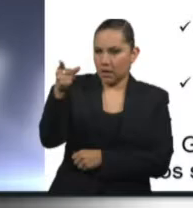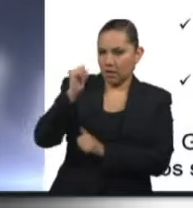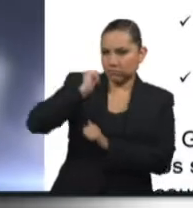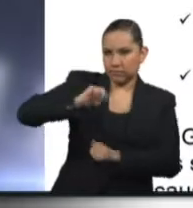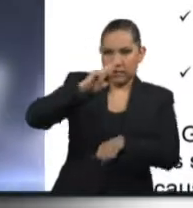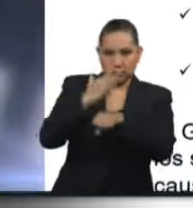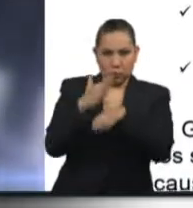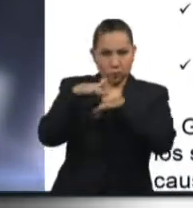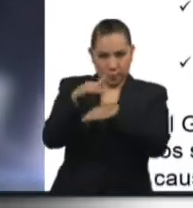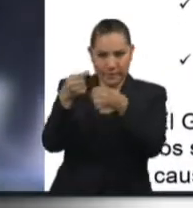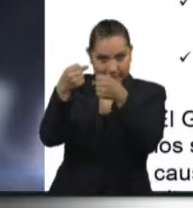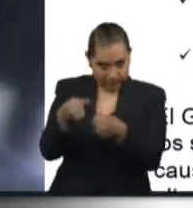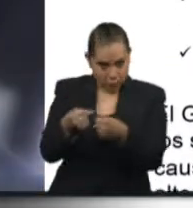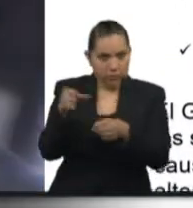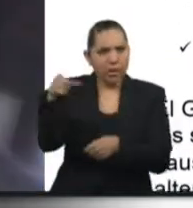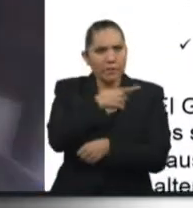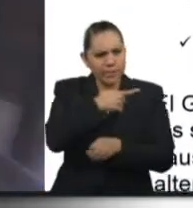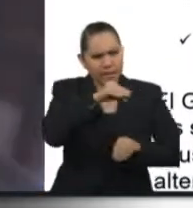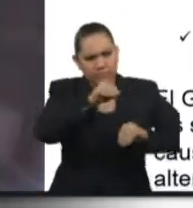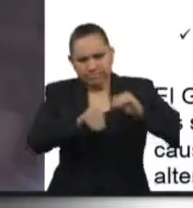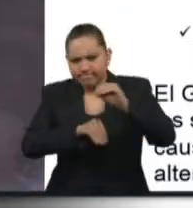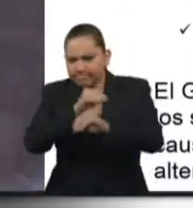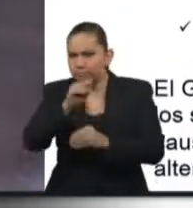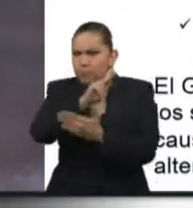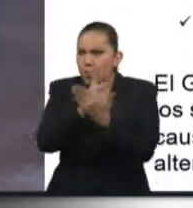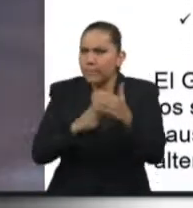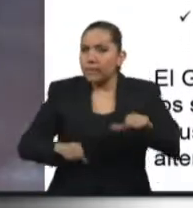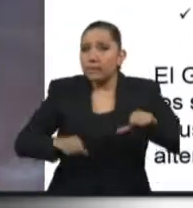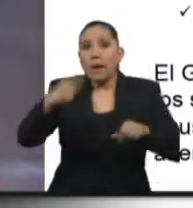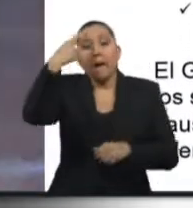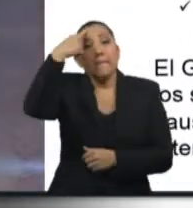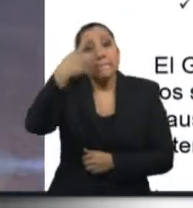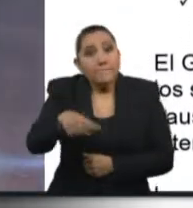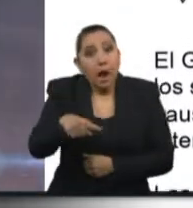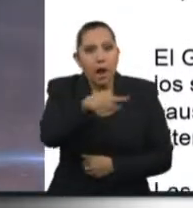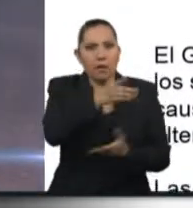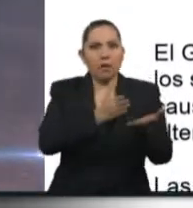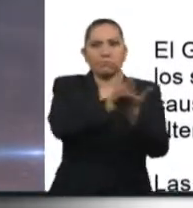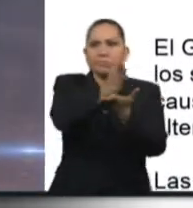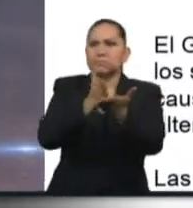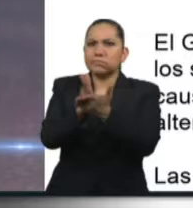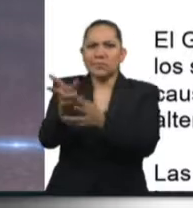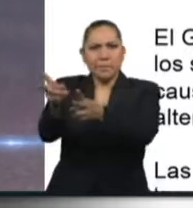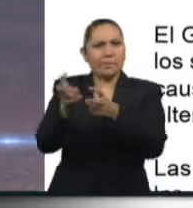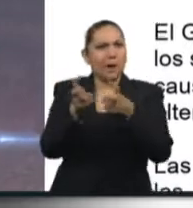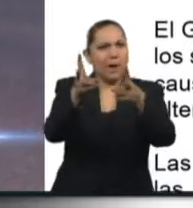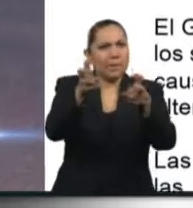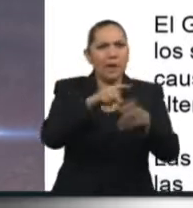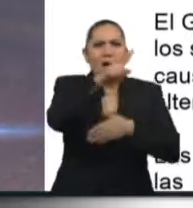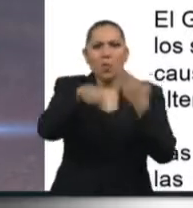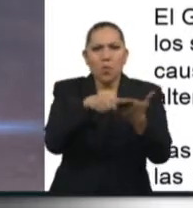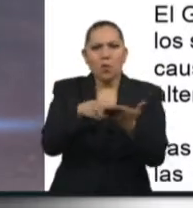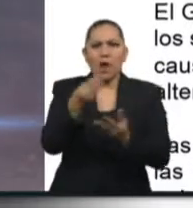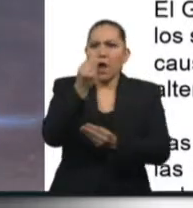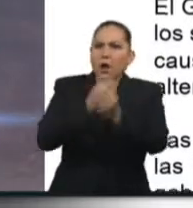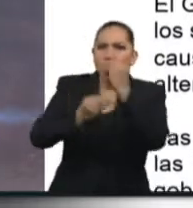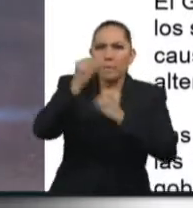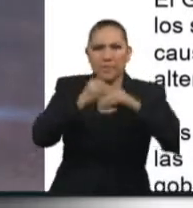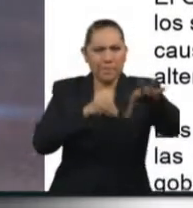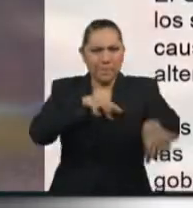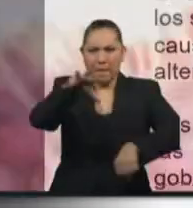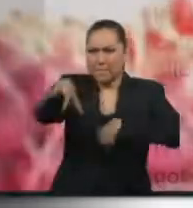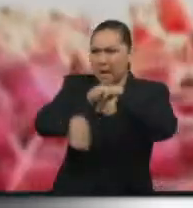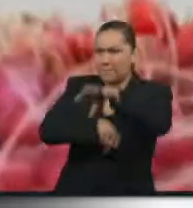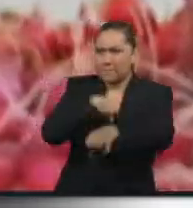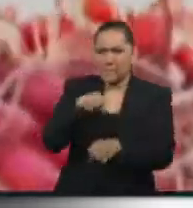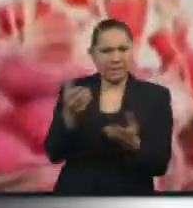de desabasto de alimentos. Los legisladores encabezados por el diputado René Juárez Cisneros advirtieron que ceder ante la delincuencia en estos